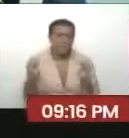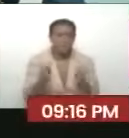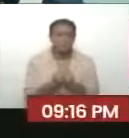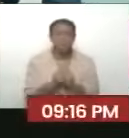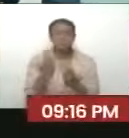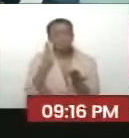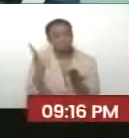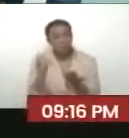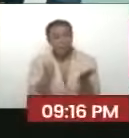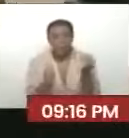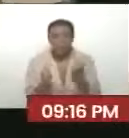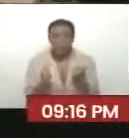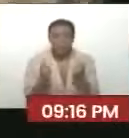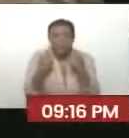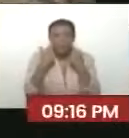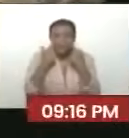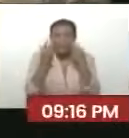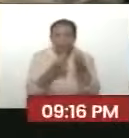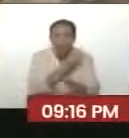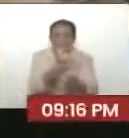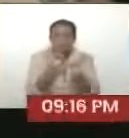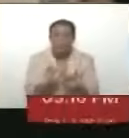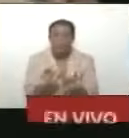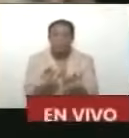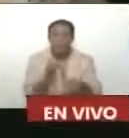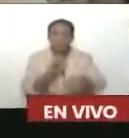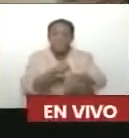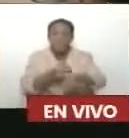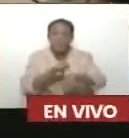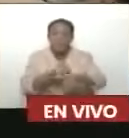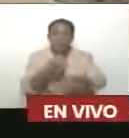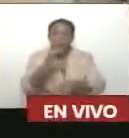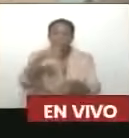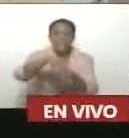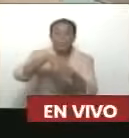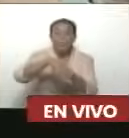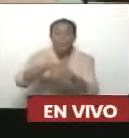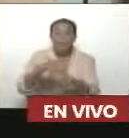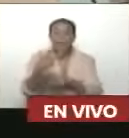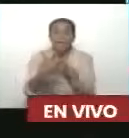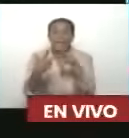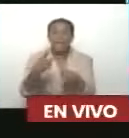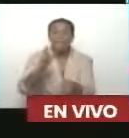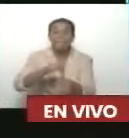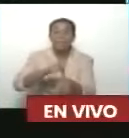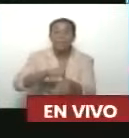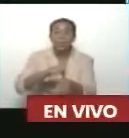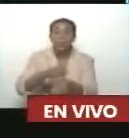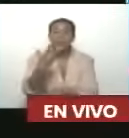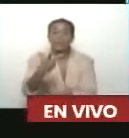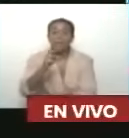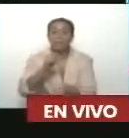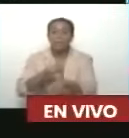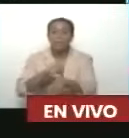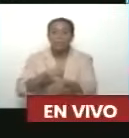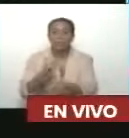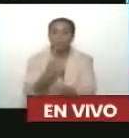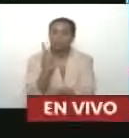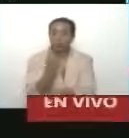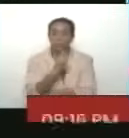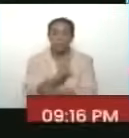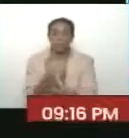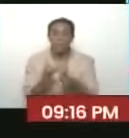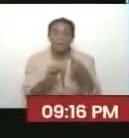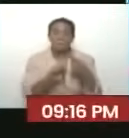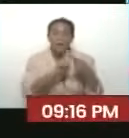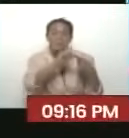Andrea, Michelle. ¿Cuántos minutos tengo para votar? 3 minutos, presidente. 3 minutos.